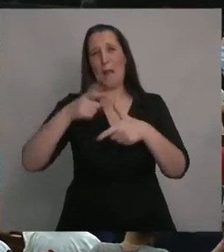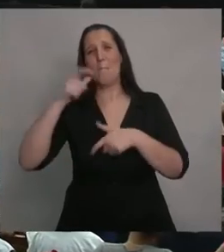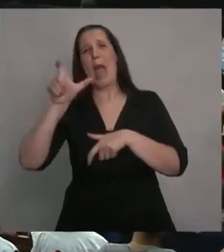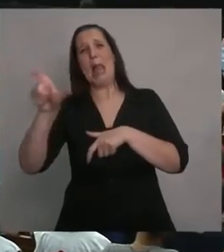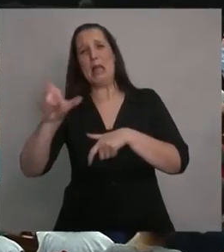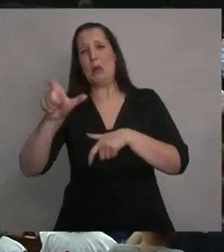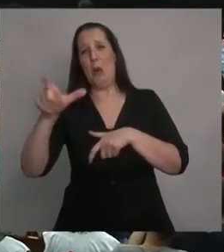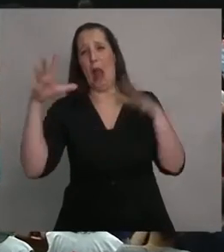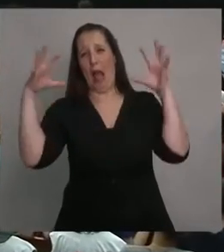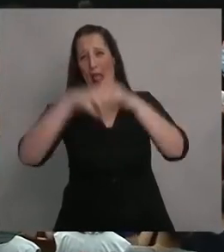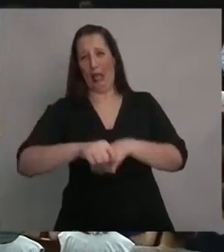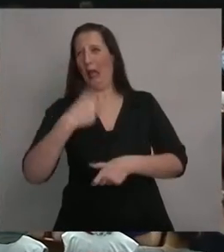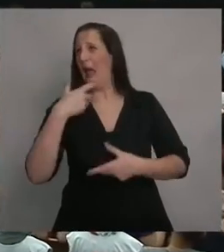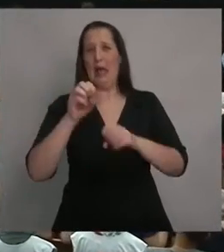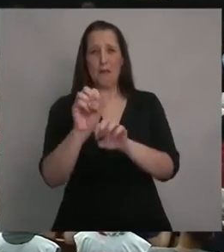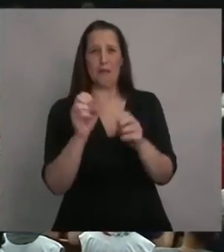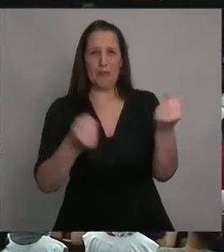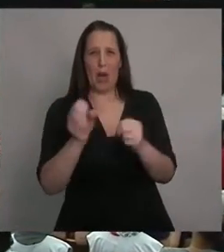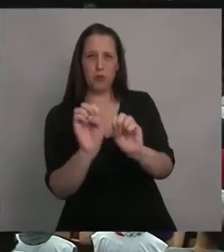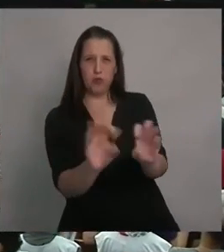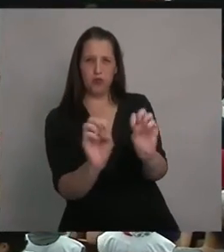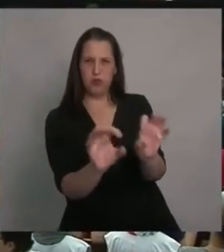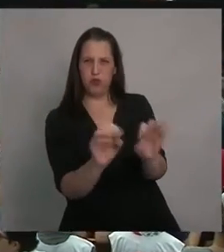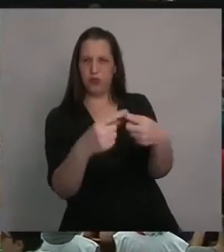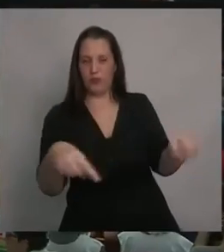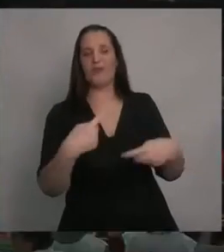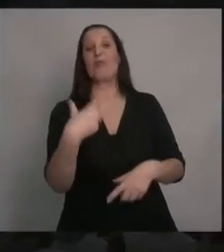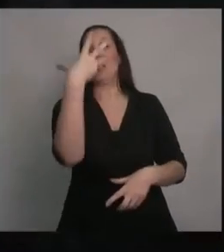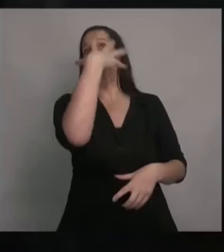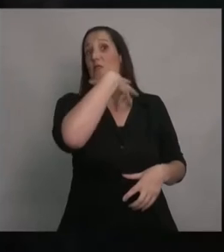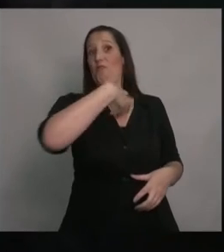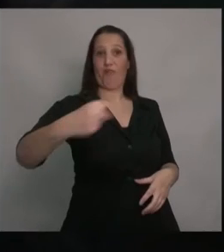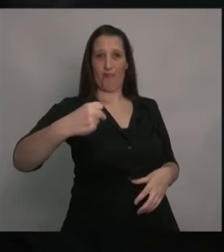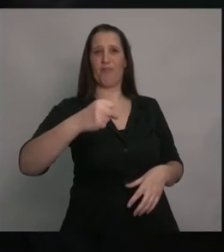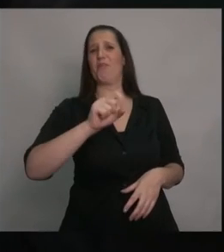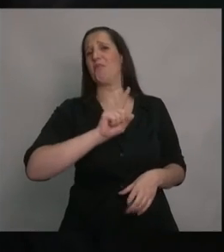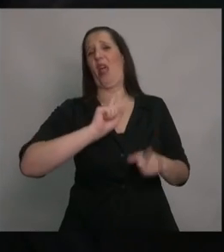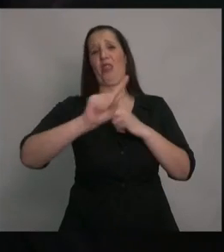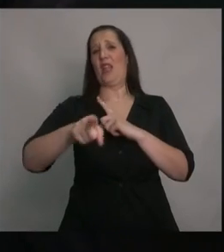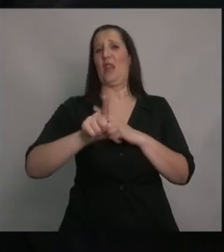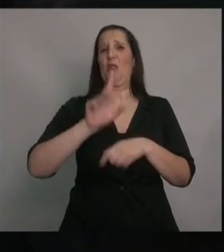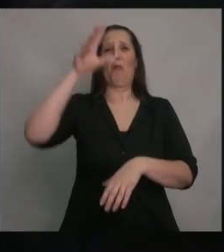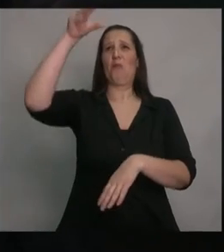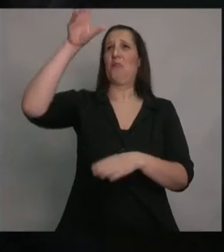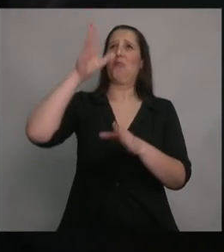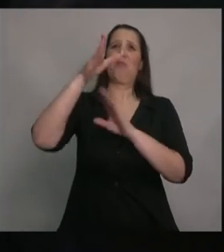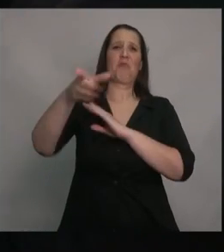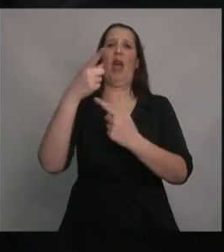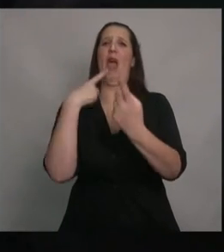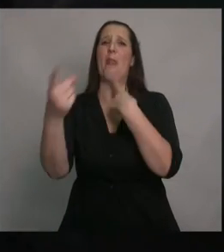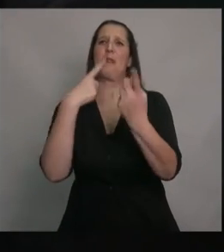aviones, los carros, las luces, todo. Y nos llevaron directamente para el Estado Mayor del FBI, donde nos hicieron una